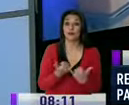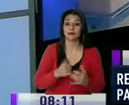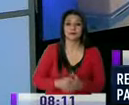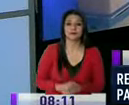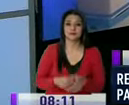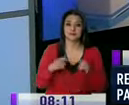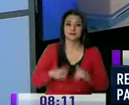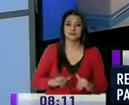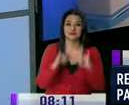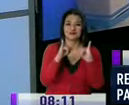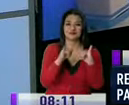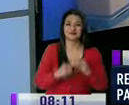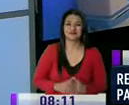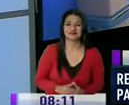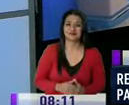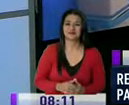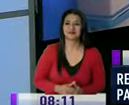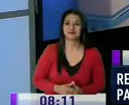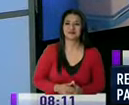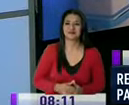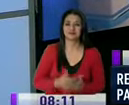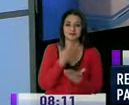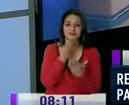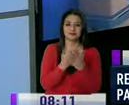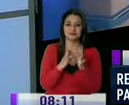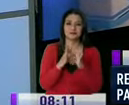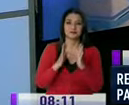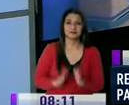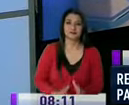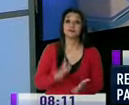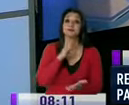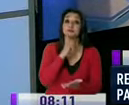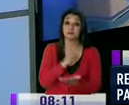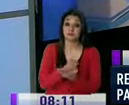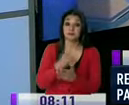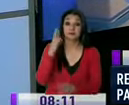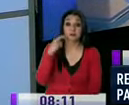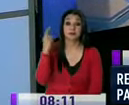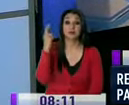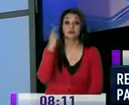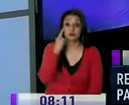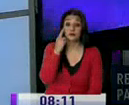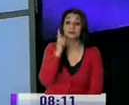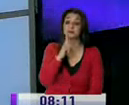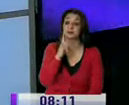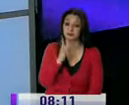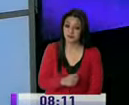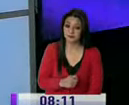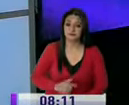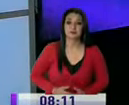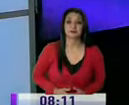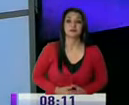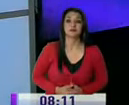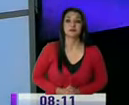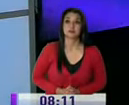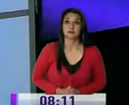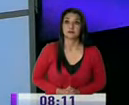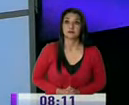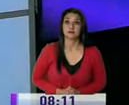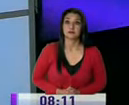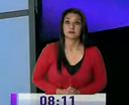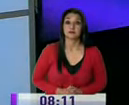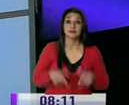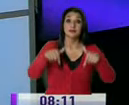con más en Estudios Centrales. Roberto. Gracias, Sofía. Sin duda, lo que acaba de decir Sofía es válido.